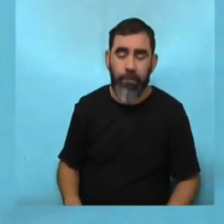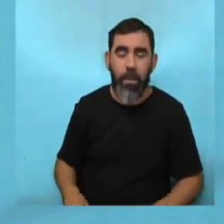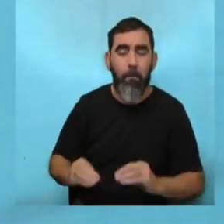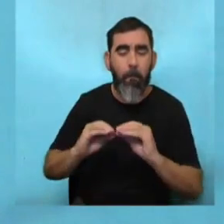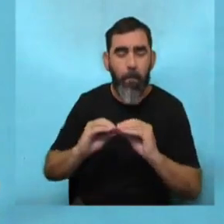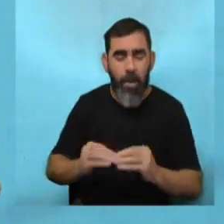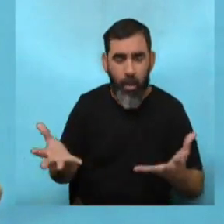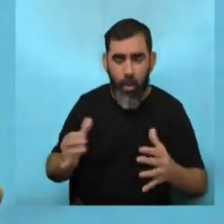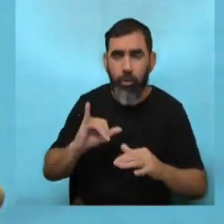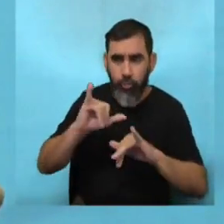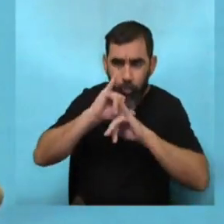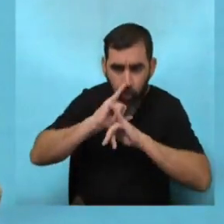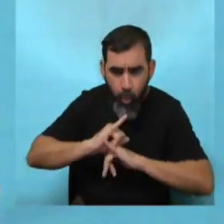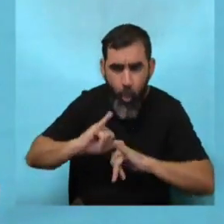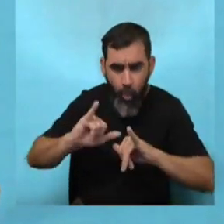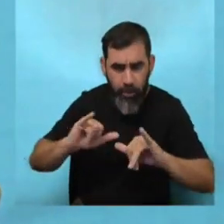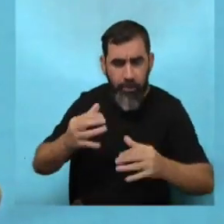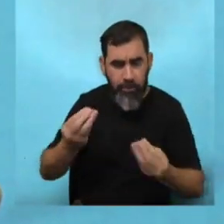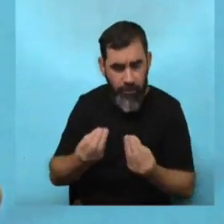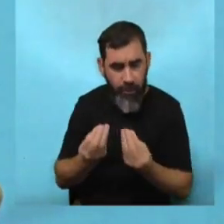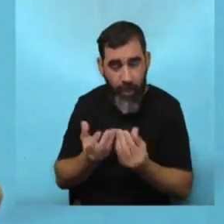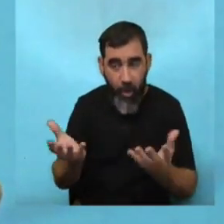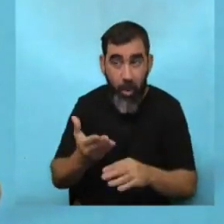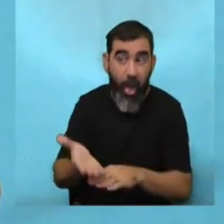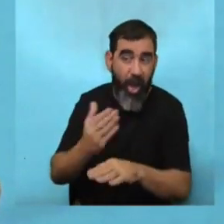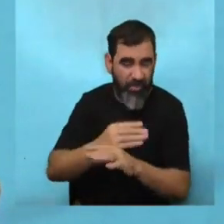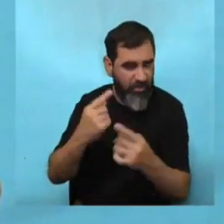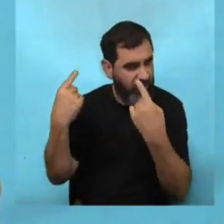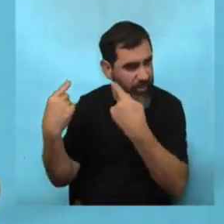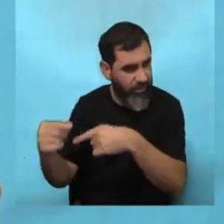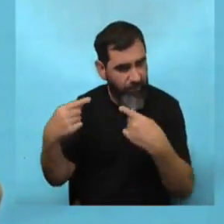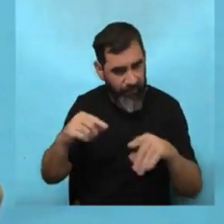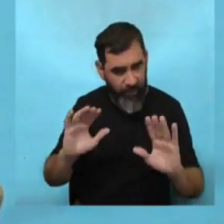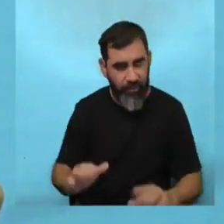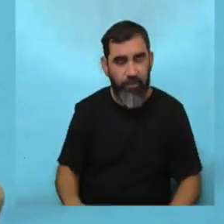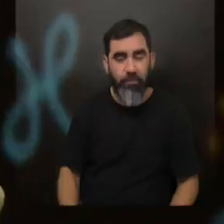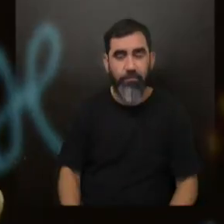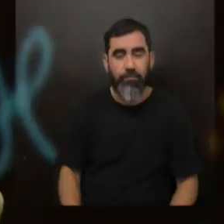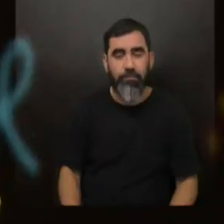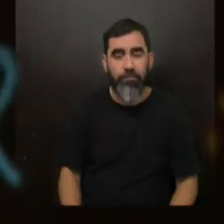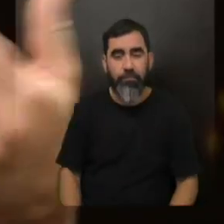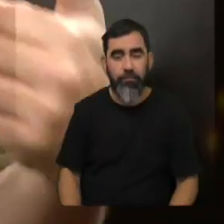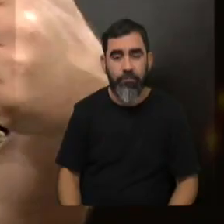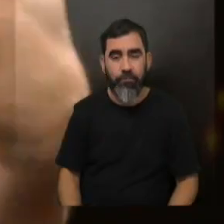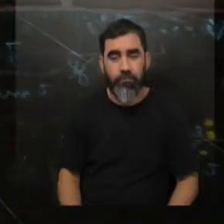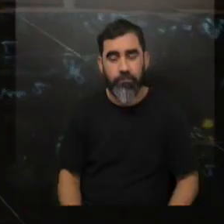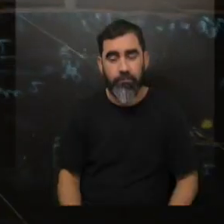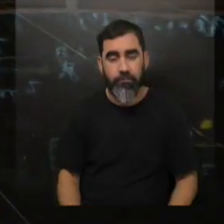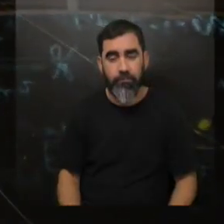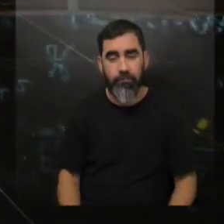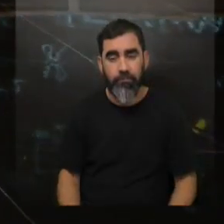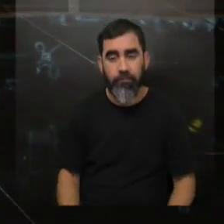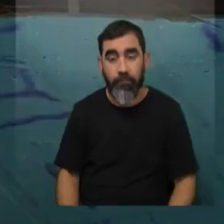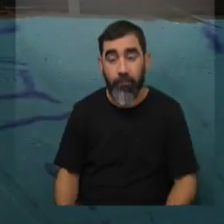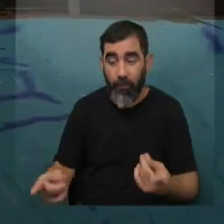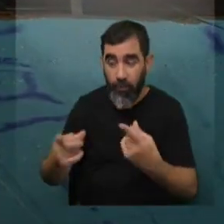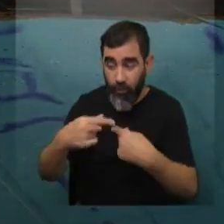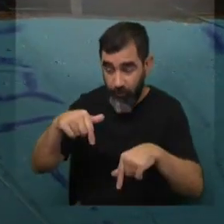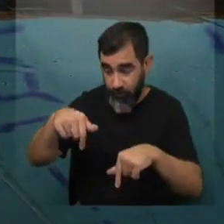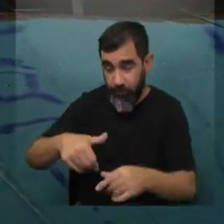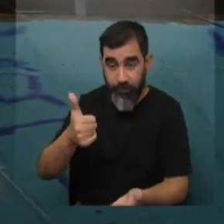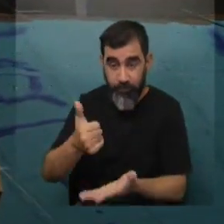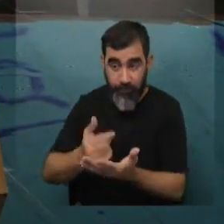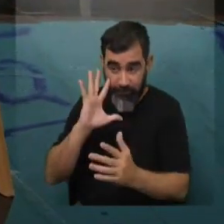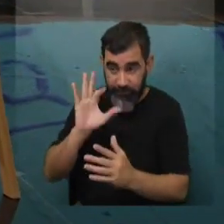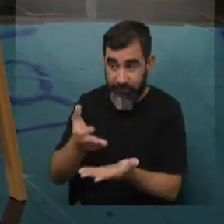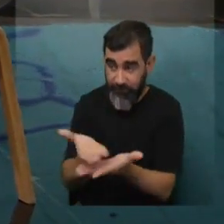creo que ha tenido otro tipo de difusión dentro de la sociedad y creo que está más. De hecho, el hecho que nosotros estemos aquí es un signo de